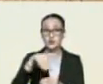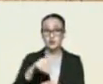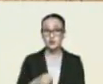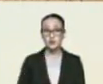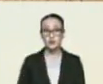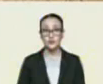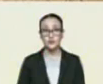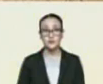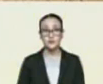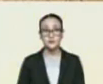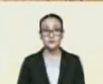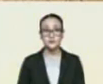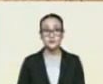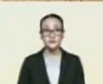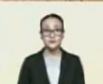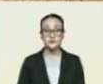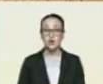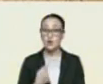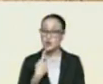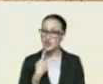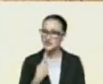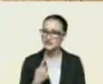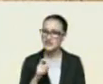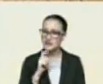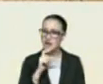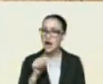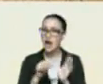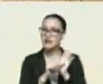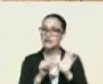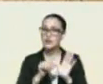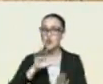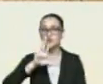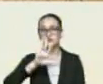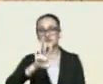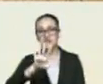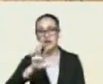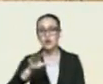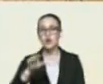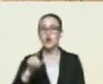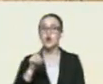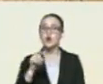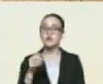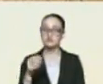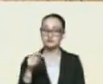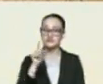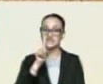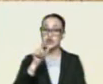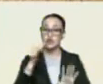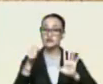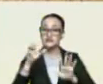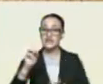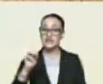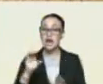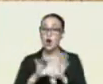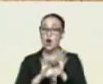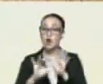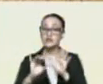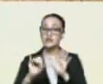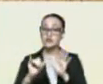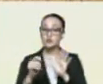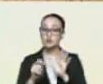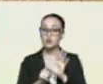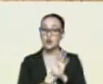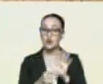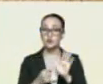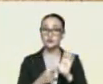referendo, de conformidad con lo establecido en los artículos 5 y 160 de la Constitución de la